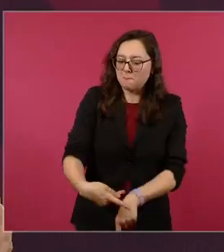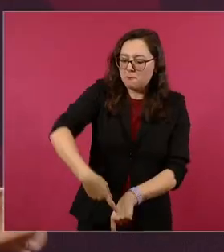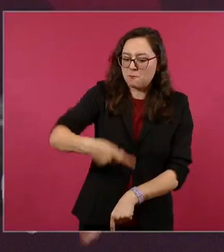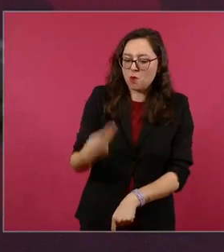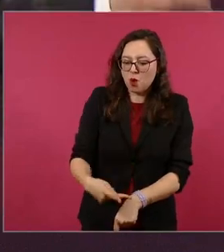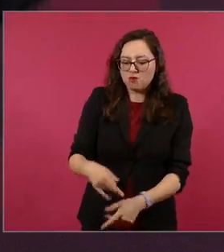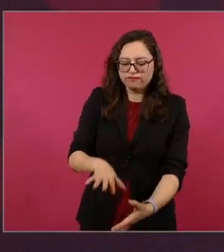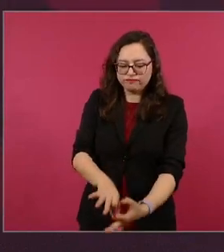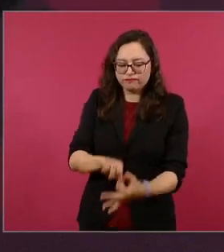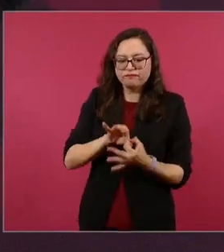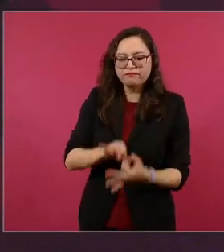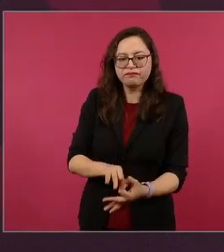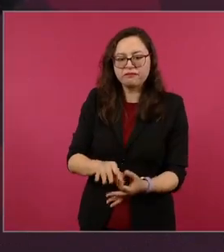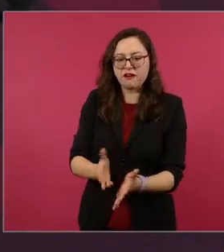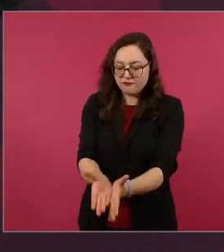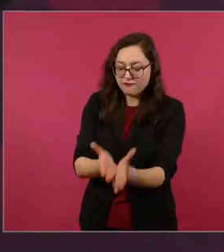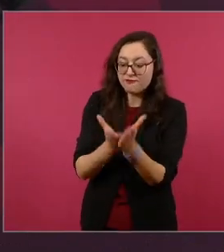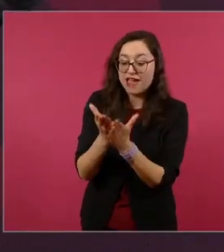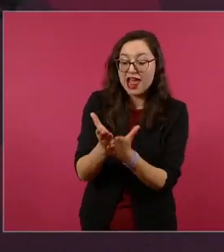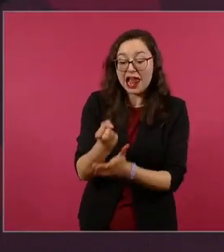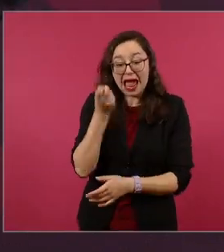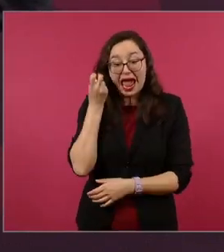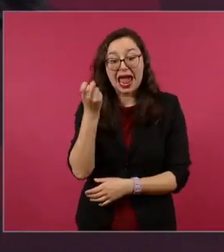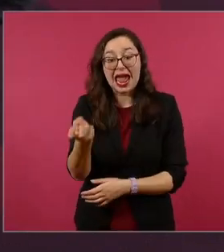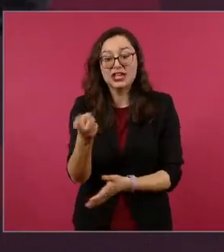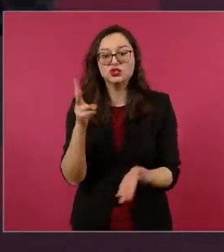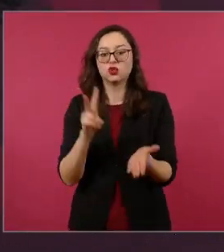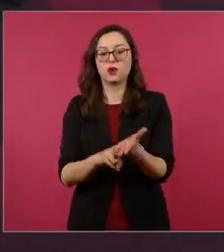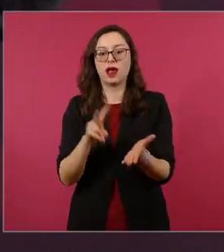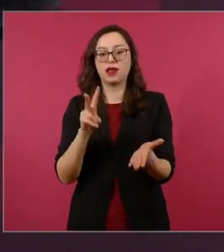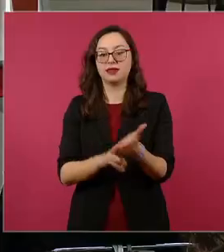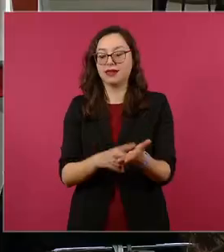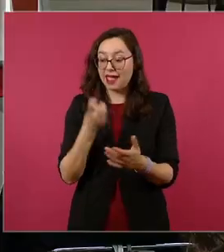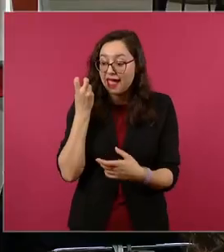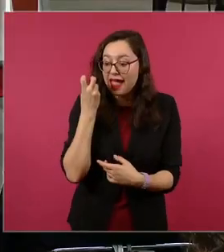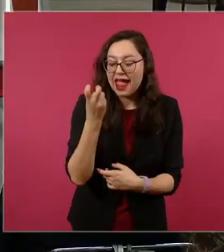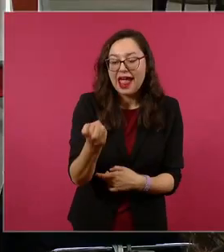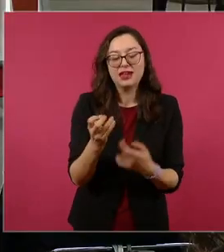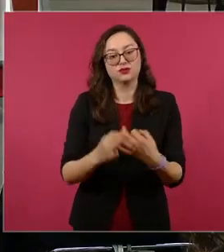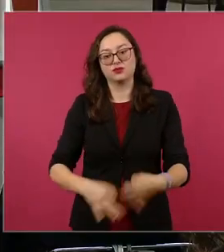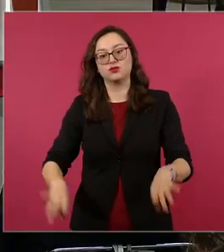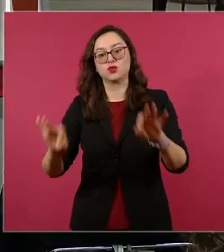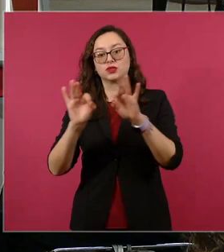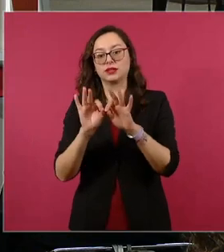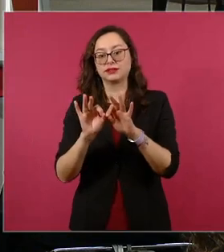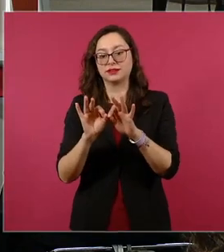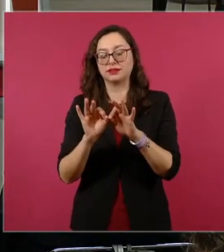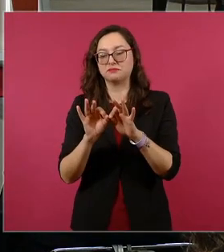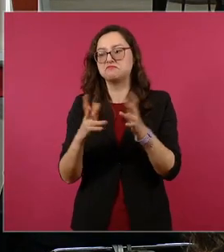Y si nos identificamos en eso, nos identificamos en todo,